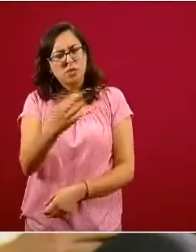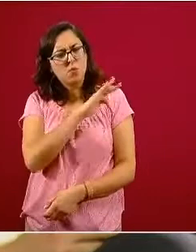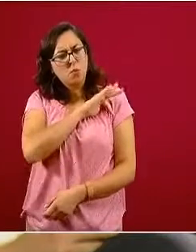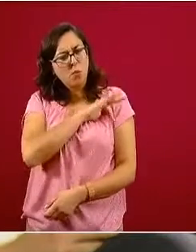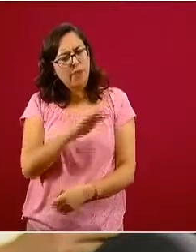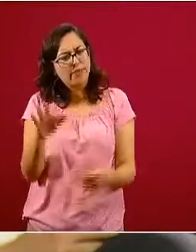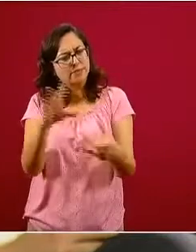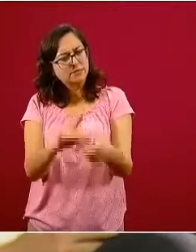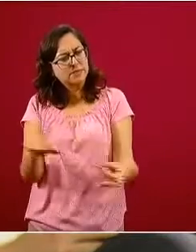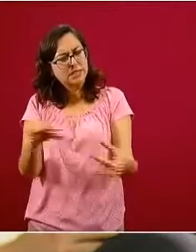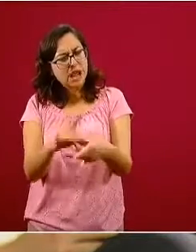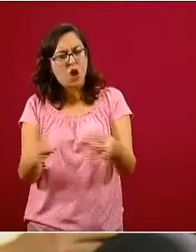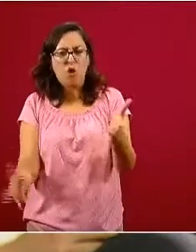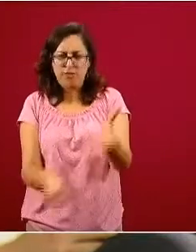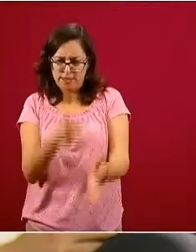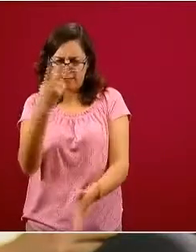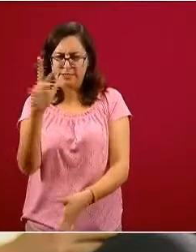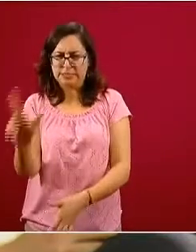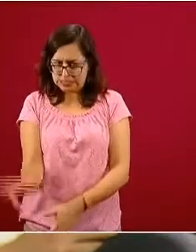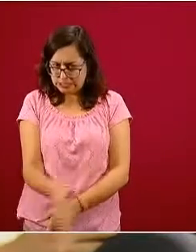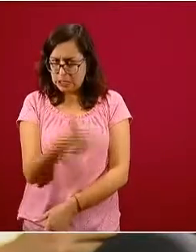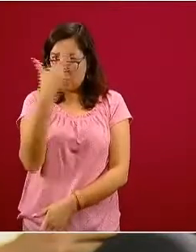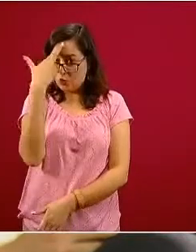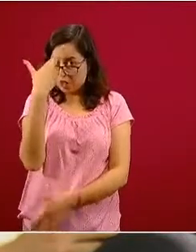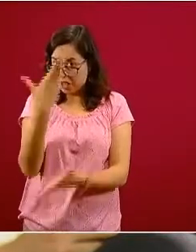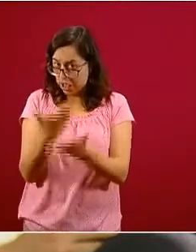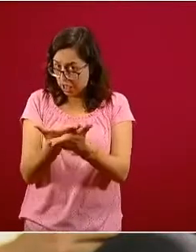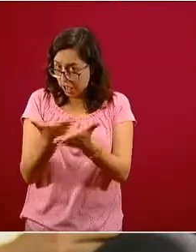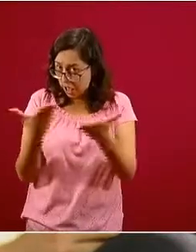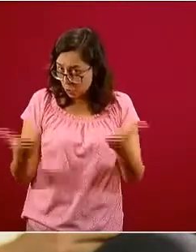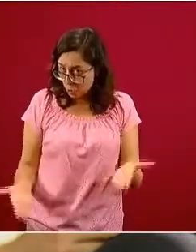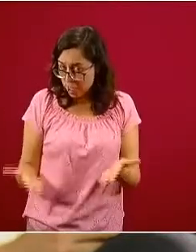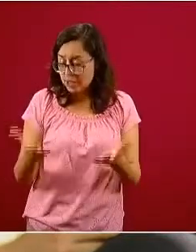todos los trabajadores que están regresando con la nueva normalidad, cuál es el